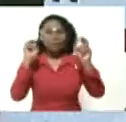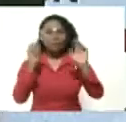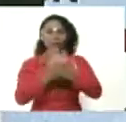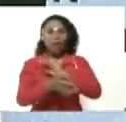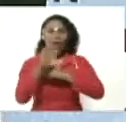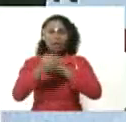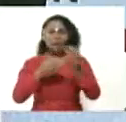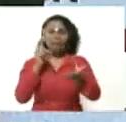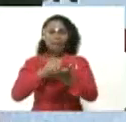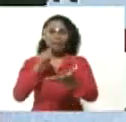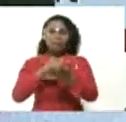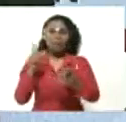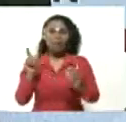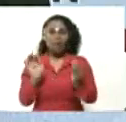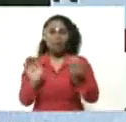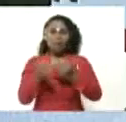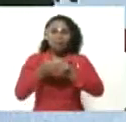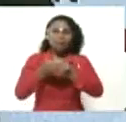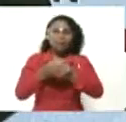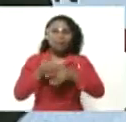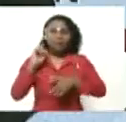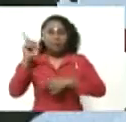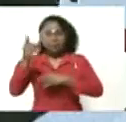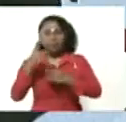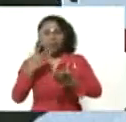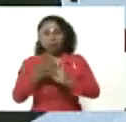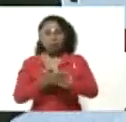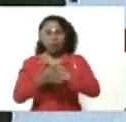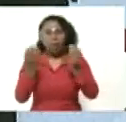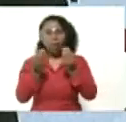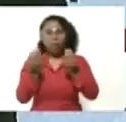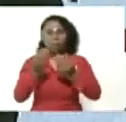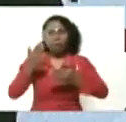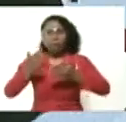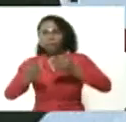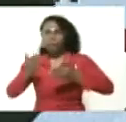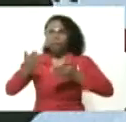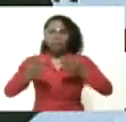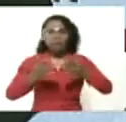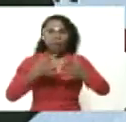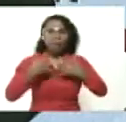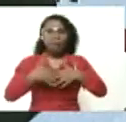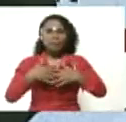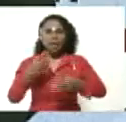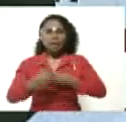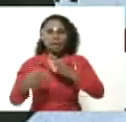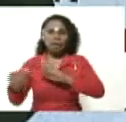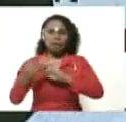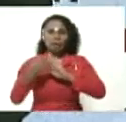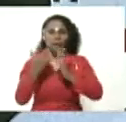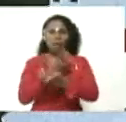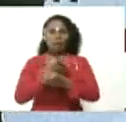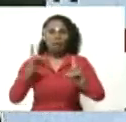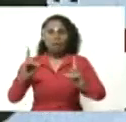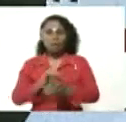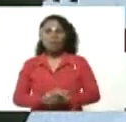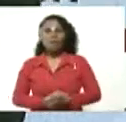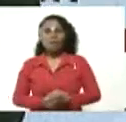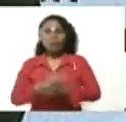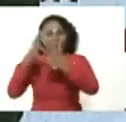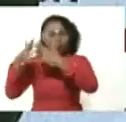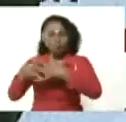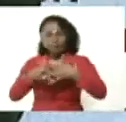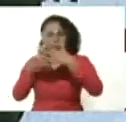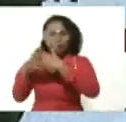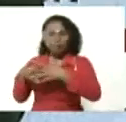forma parte del cerco a las democracias a través de los robots y de las empresas que viralizan los ataques a las democracias. Lo está estudiando un